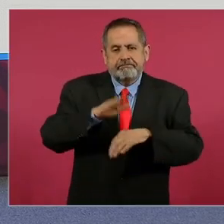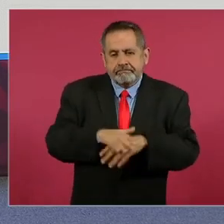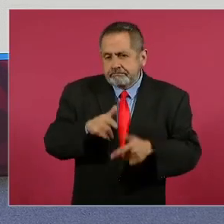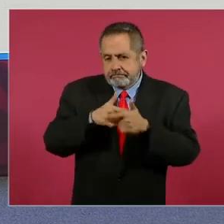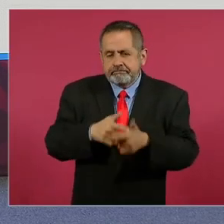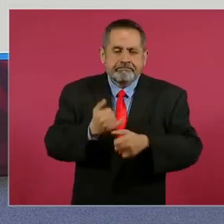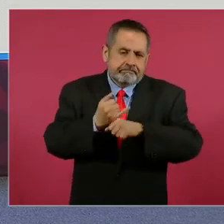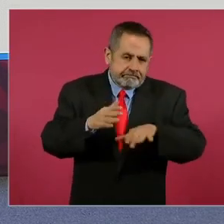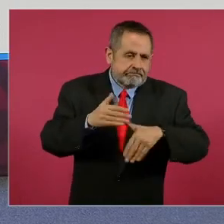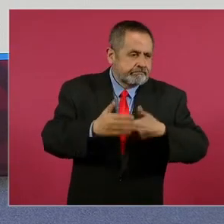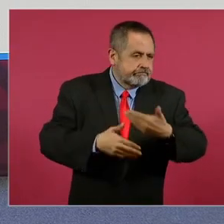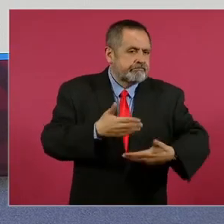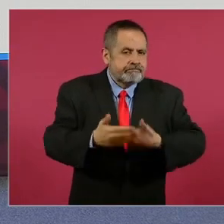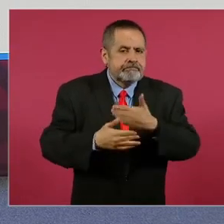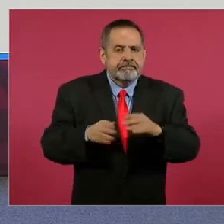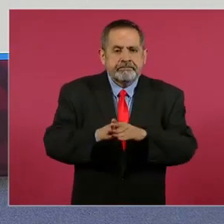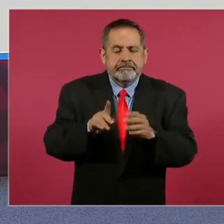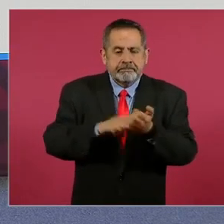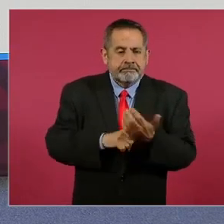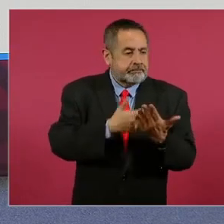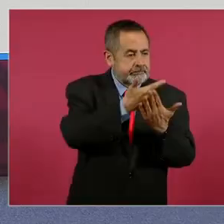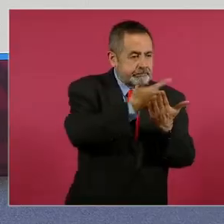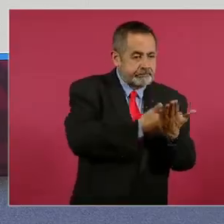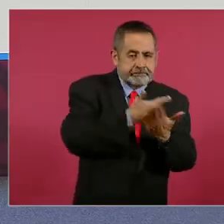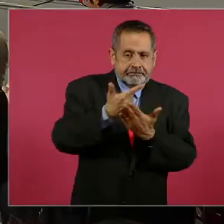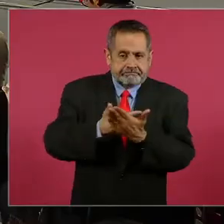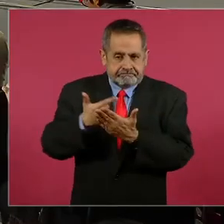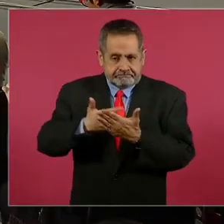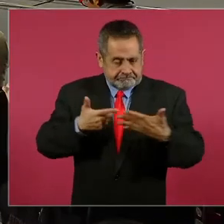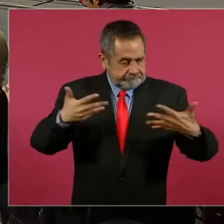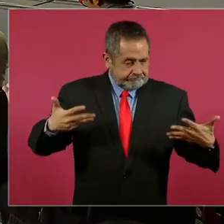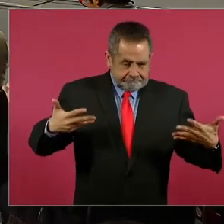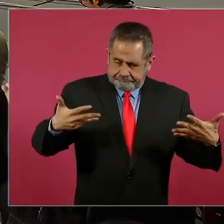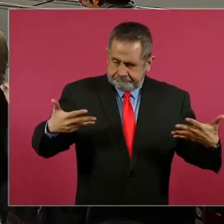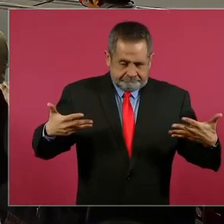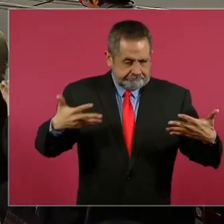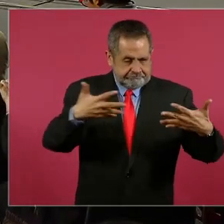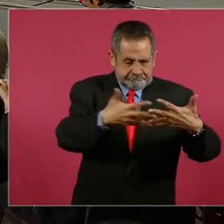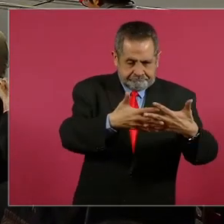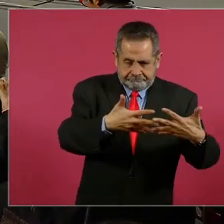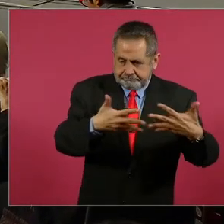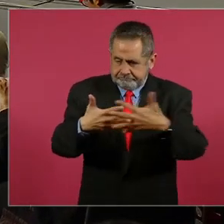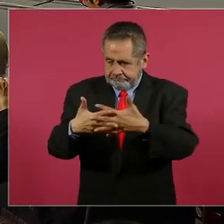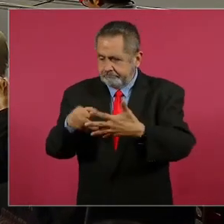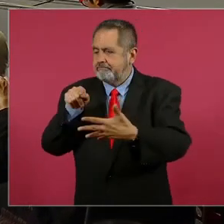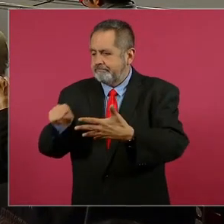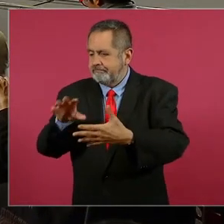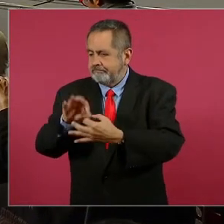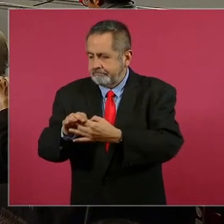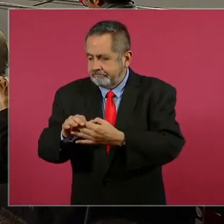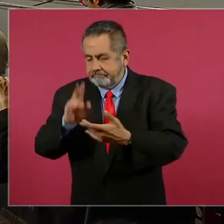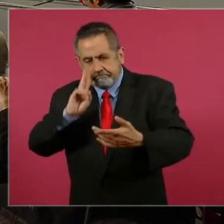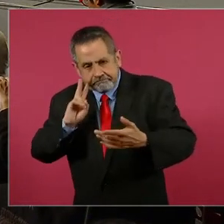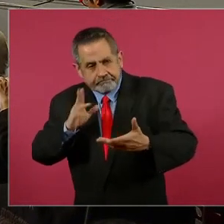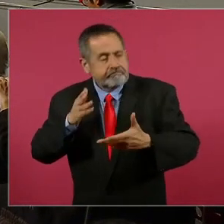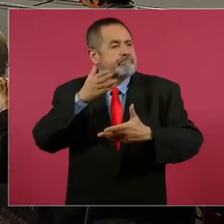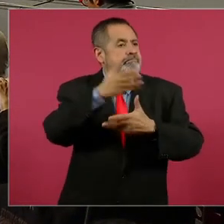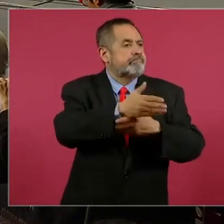igual realizar este cruce masivo de bases de datos y las visitas casa por casa.